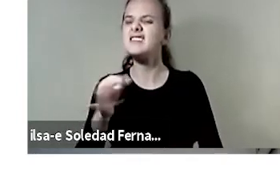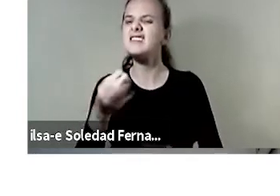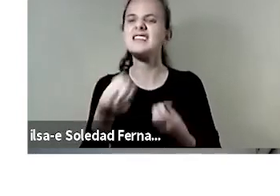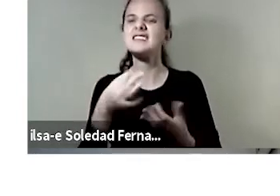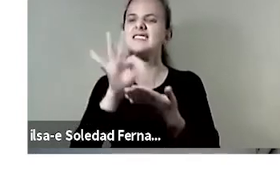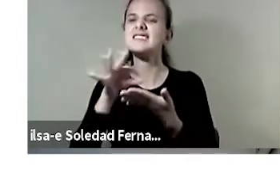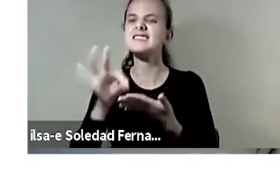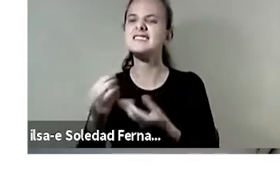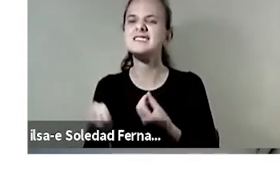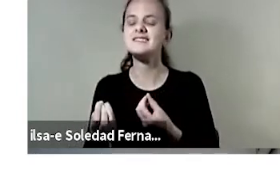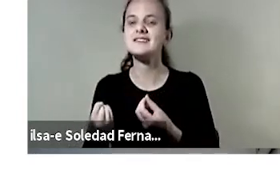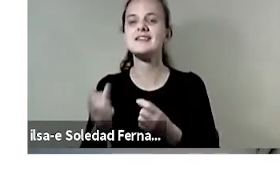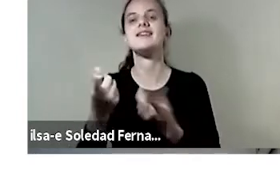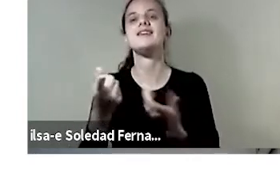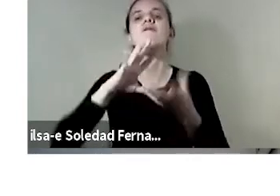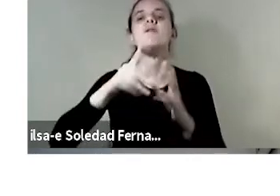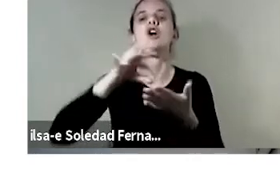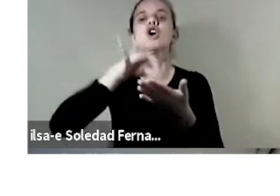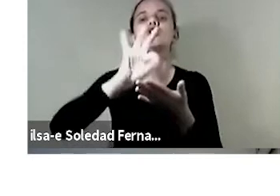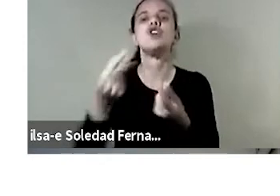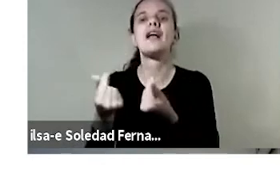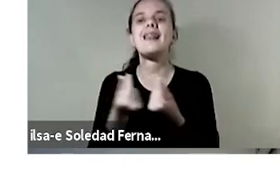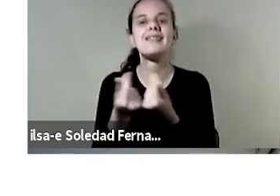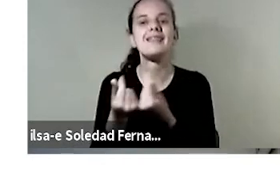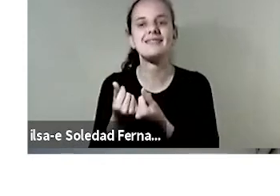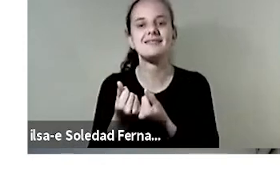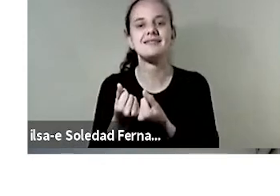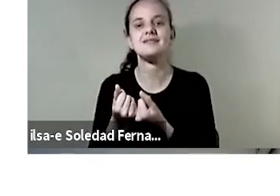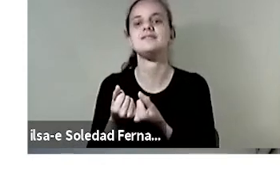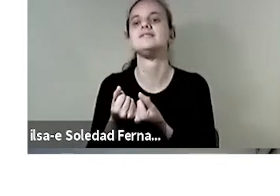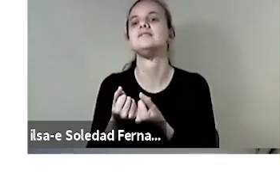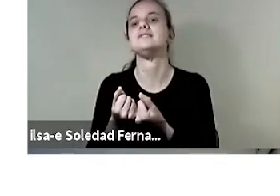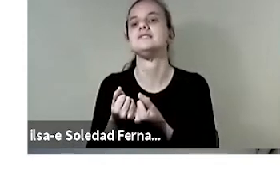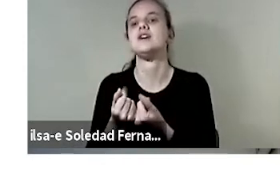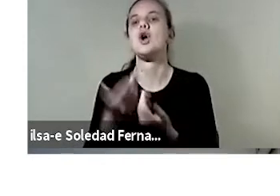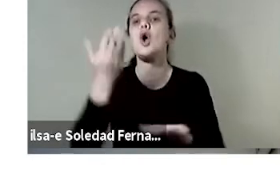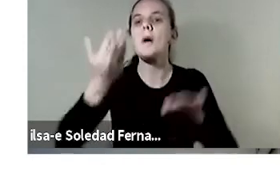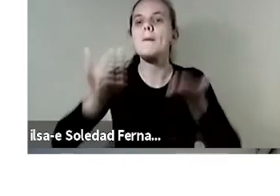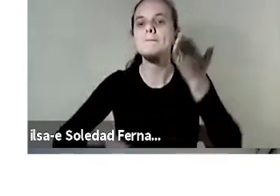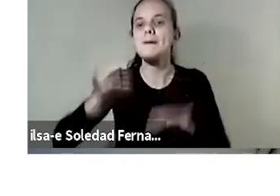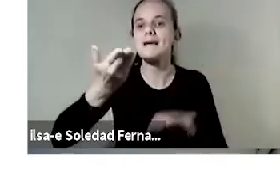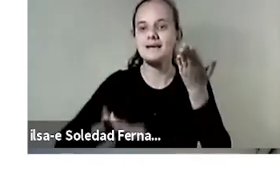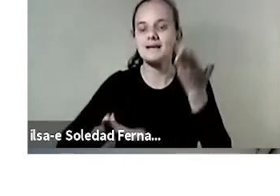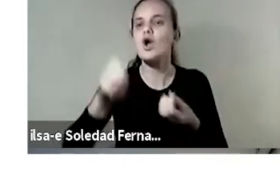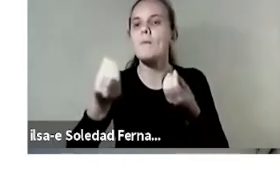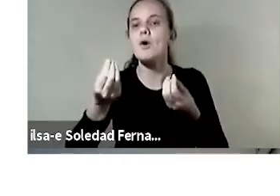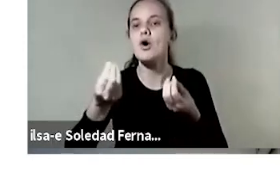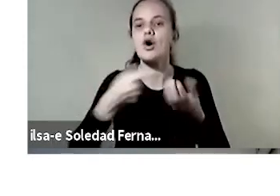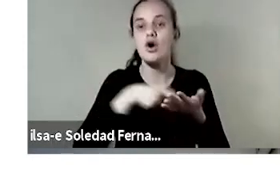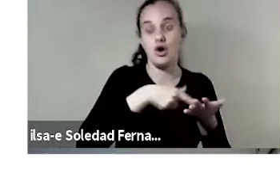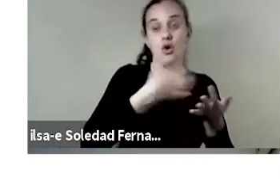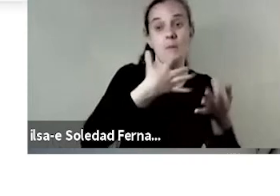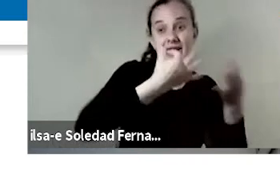son, saben que es un tester, digamos, pero un tester es quien controla la calidad y lo que